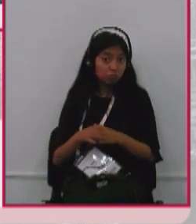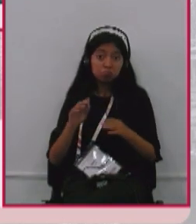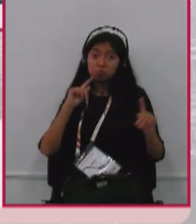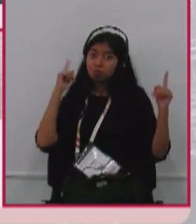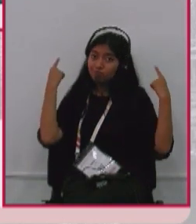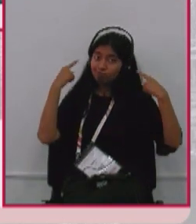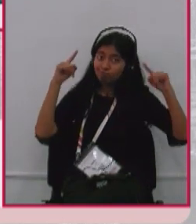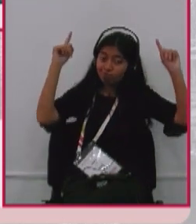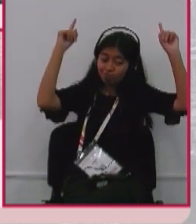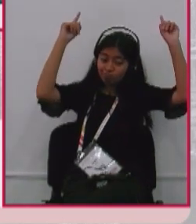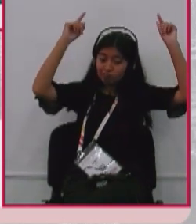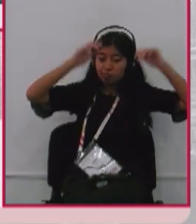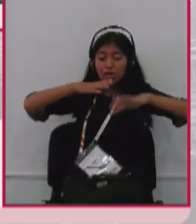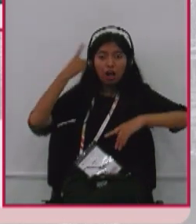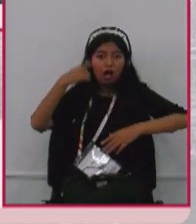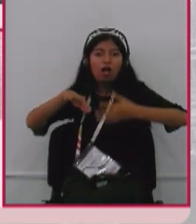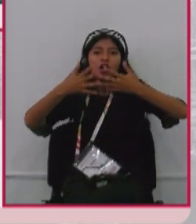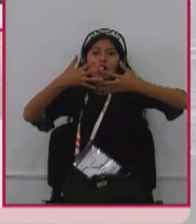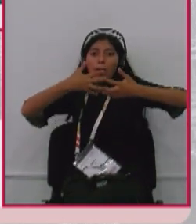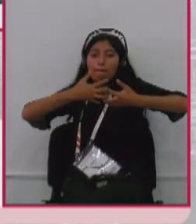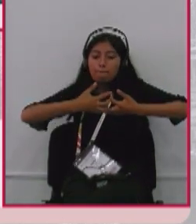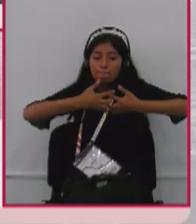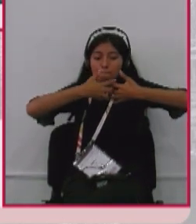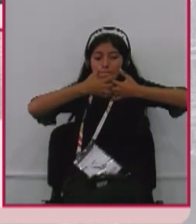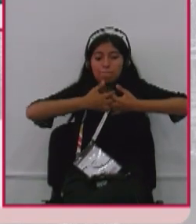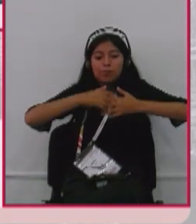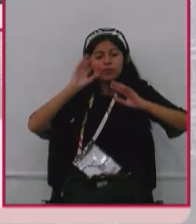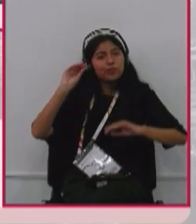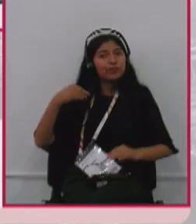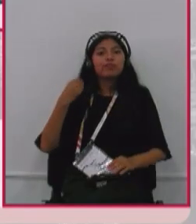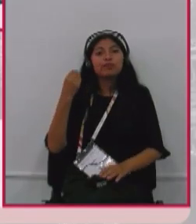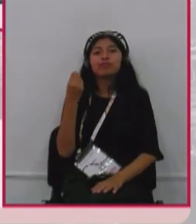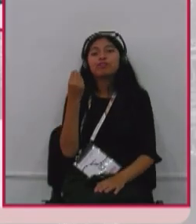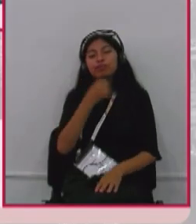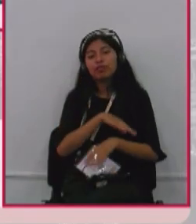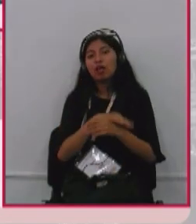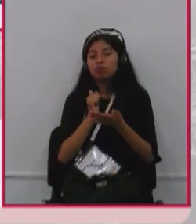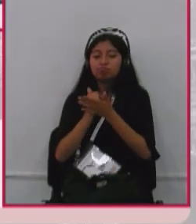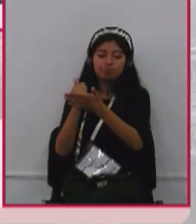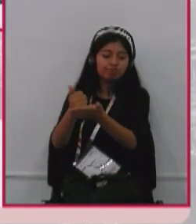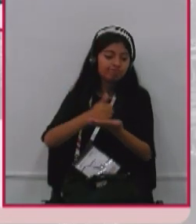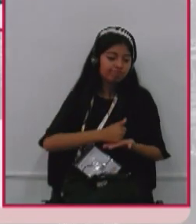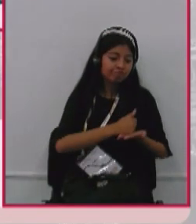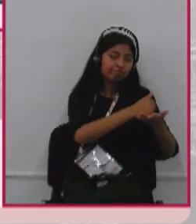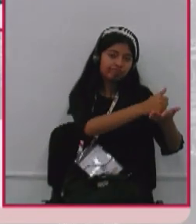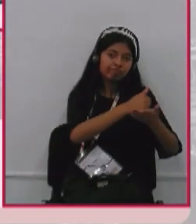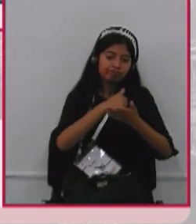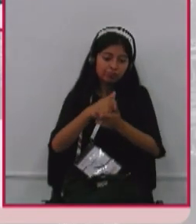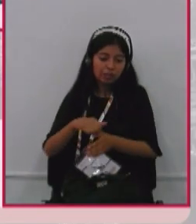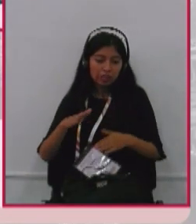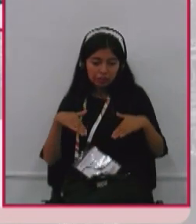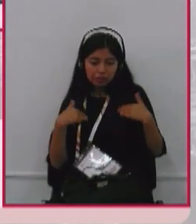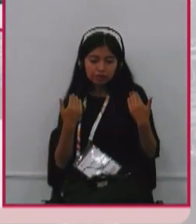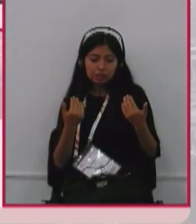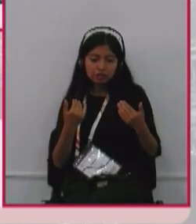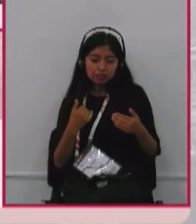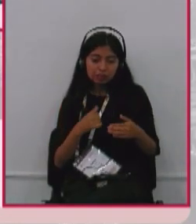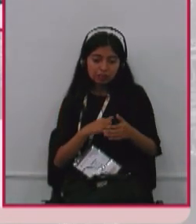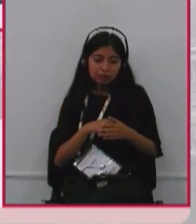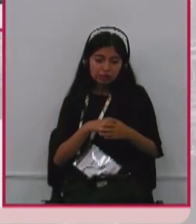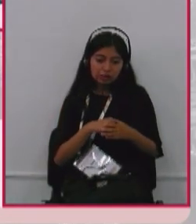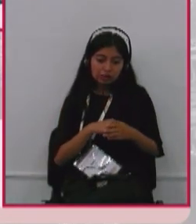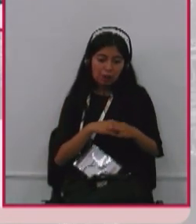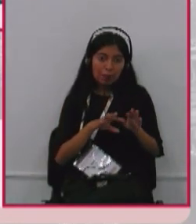exitoso para la empresa, debido a que ha ayudado a poder sacar algunas